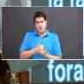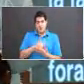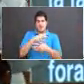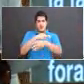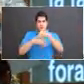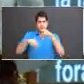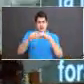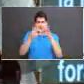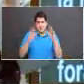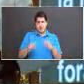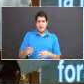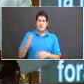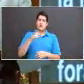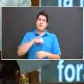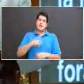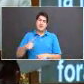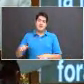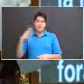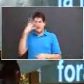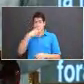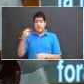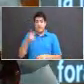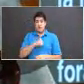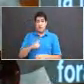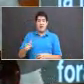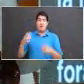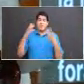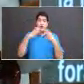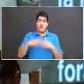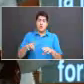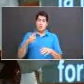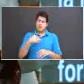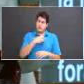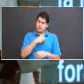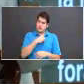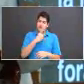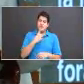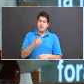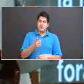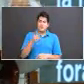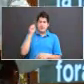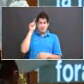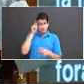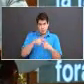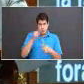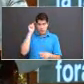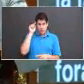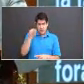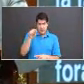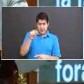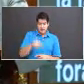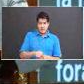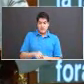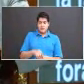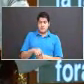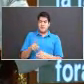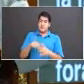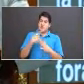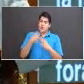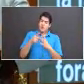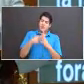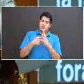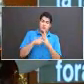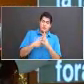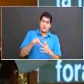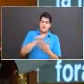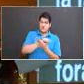nuestro espíritu, en nuestra alma y en nuestro cuerpo. Y déjeme decirle, por esa causa fue que cuando empezamos con la